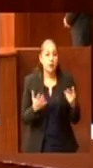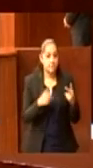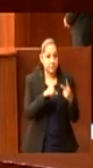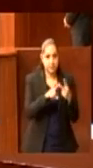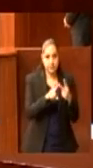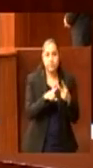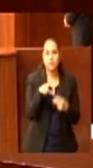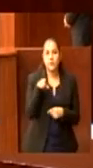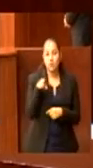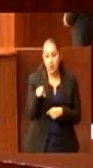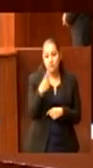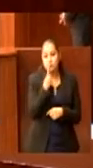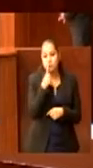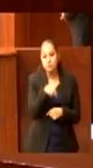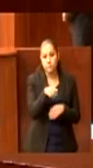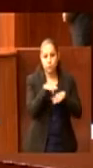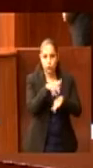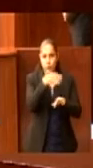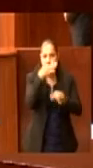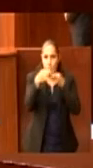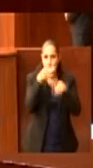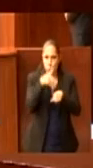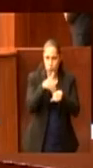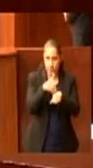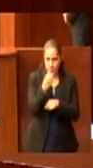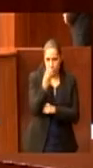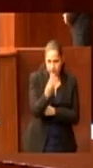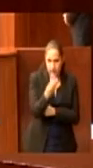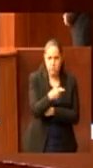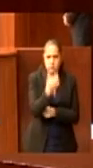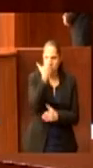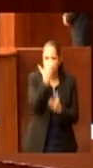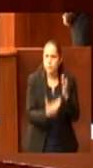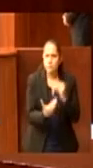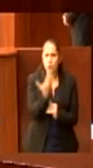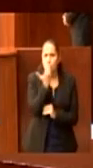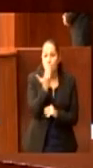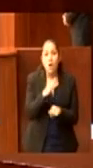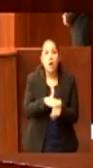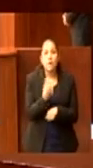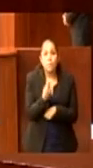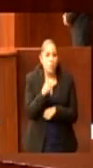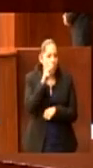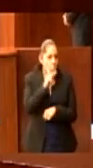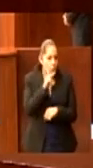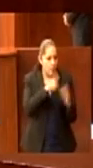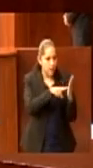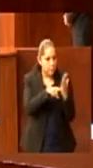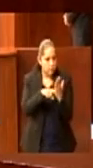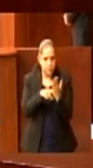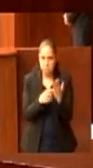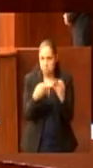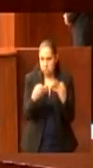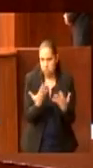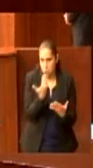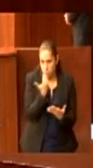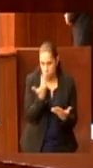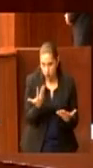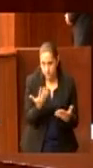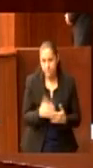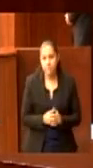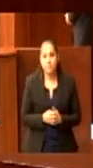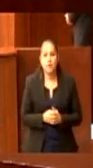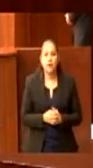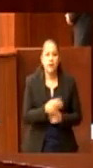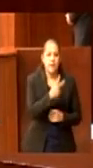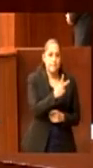en la infracción respecto del anuncio 3 por falta de pruebas que acrediten su colocación en el procedimiento